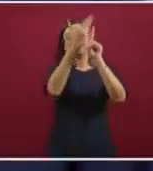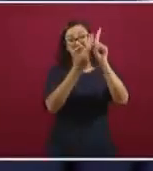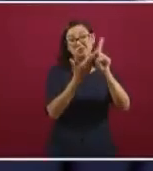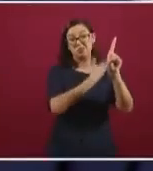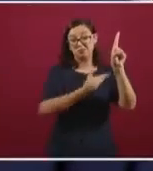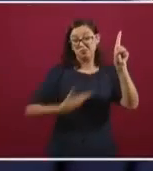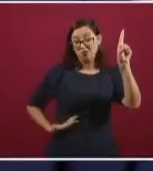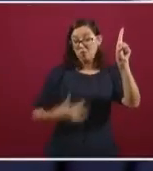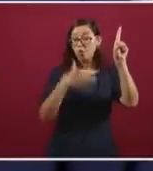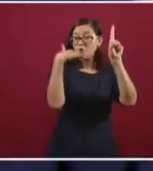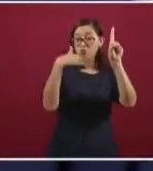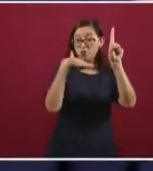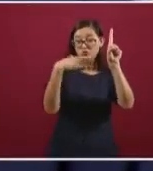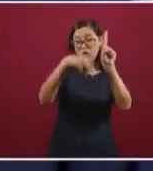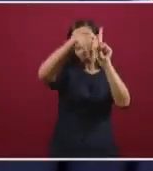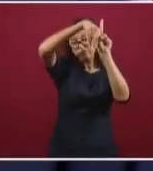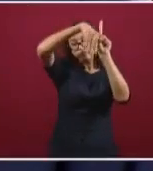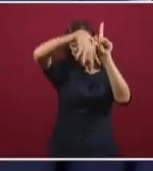los